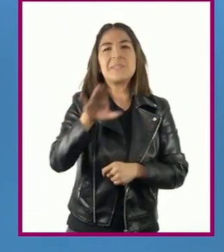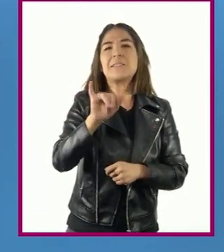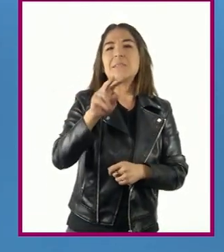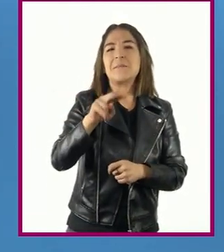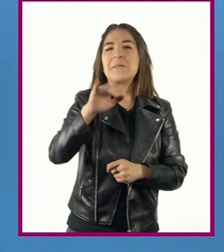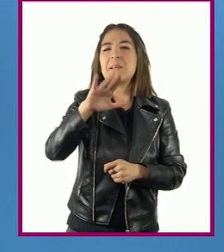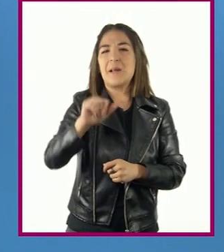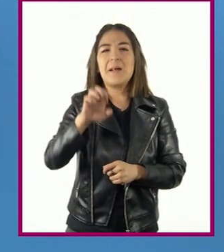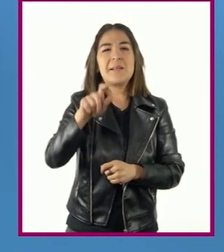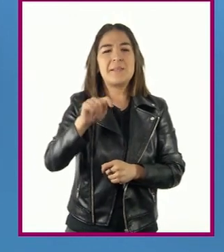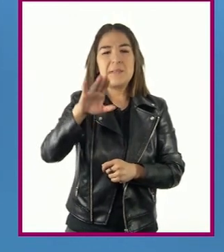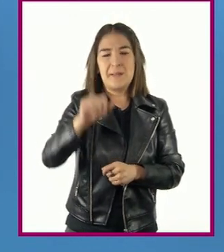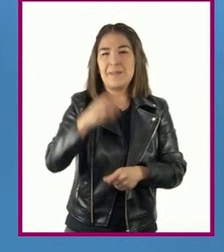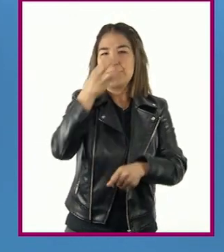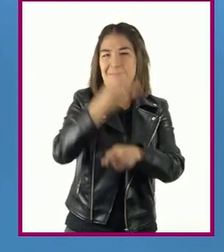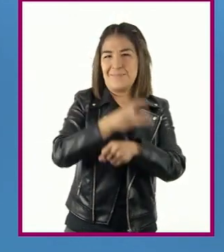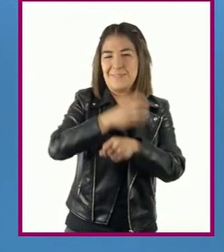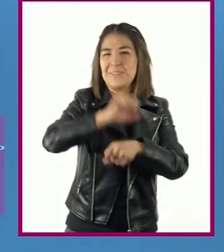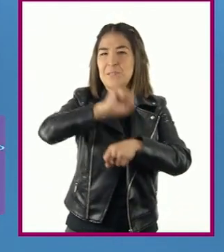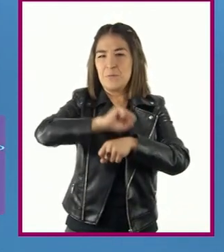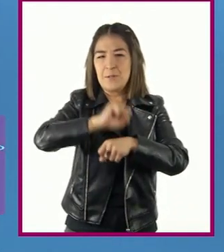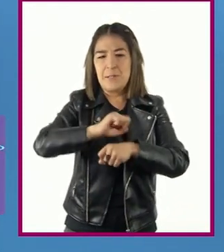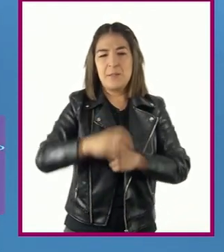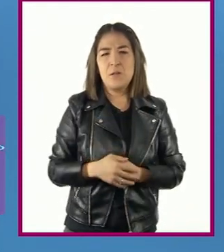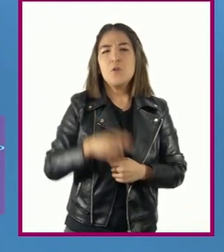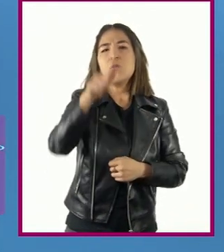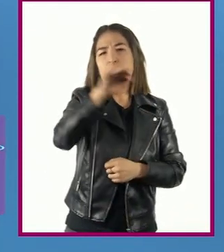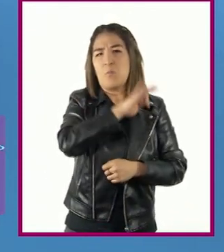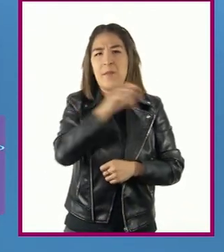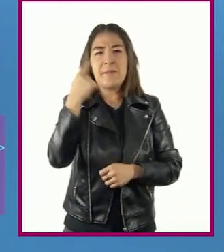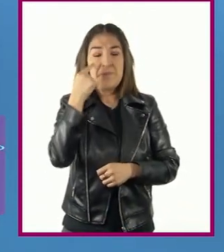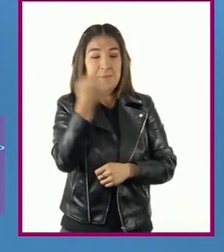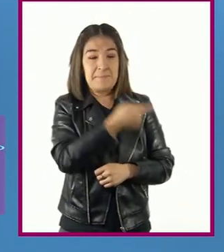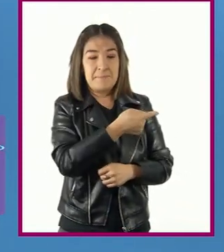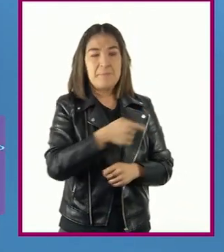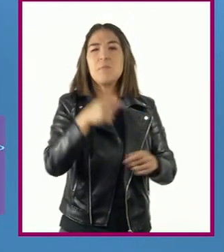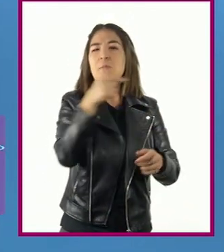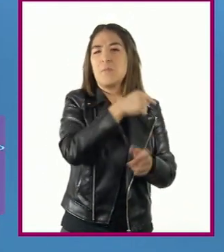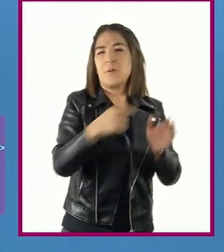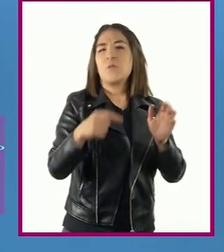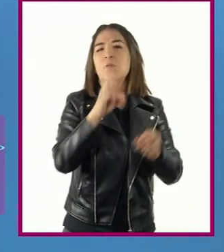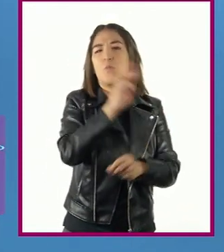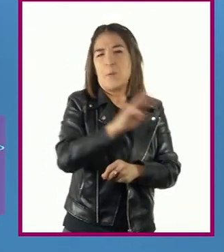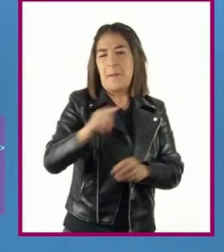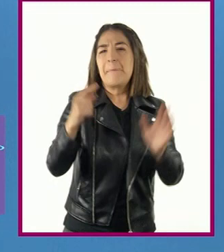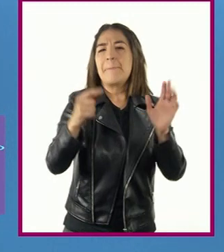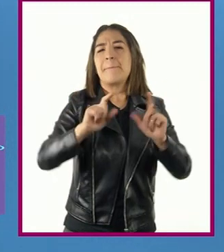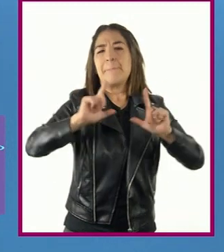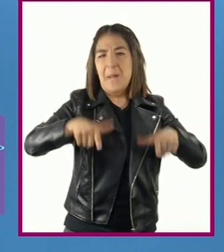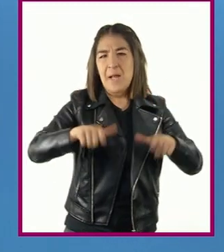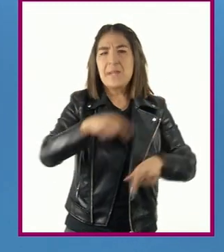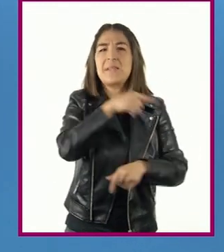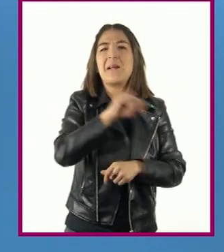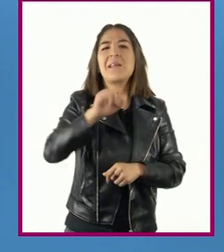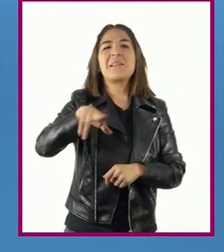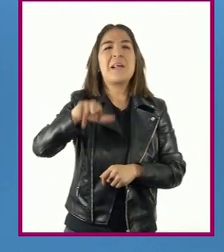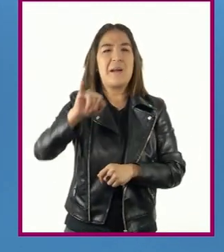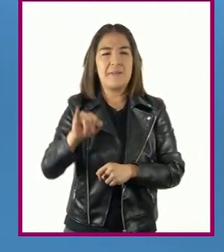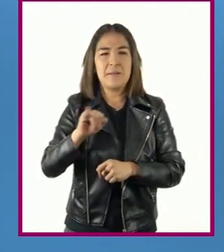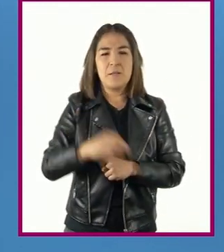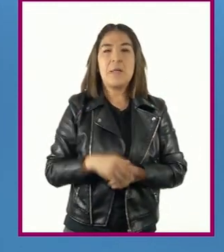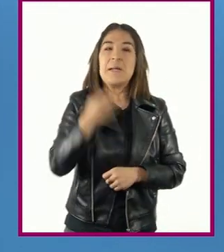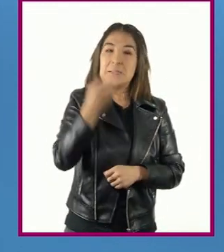cívica y ética de tercer grado. Pueden consultar también la página del INAI. En esta